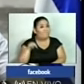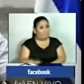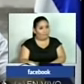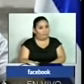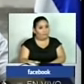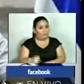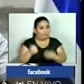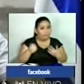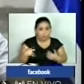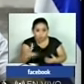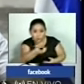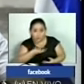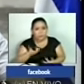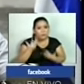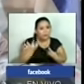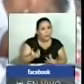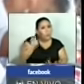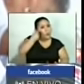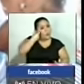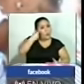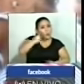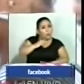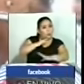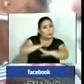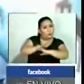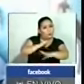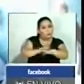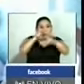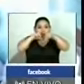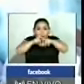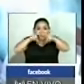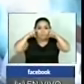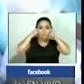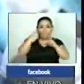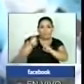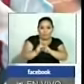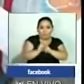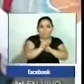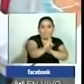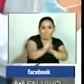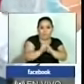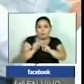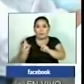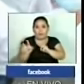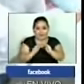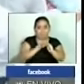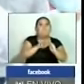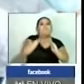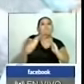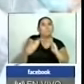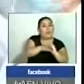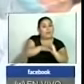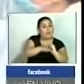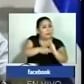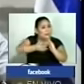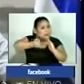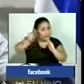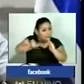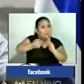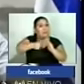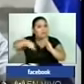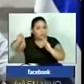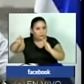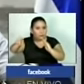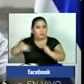debemos esperar, debemos cuidarnos, cubrirnos la cara, guardar el distanciamiento social, quedarnos en casa al menos que sea necesario